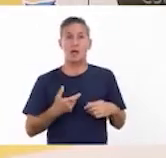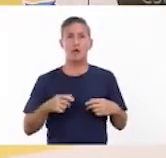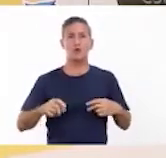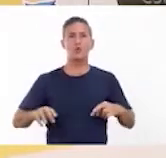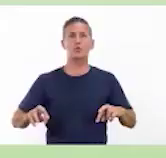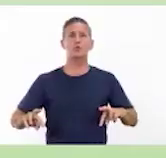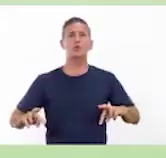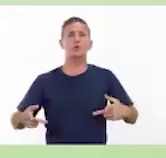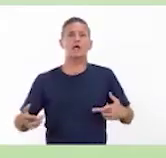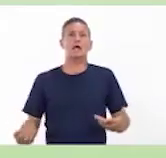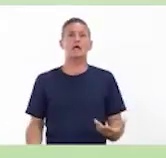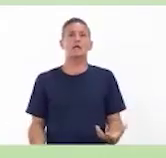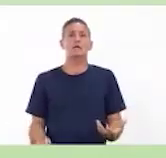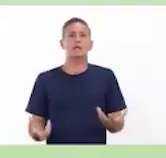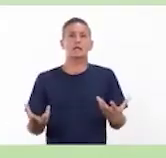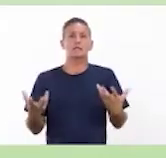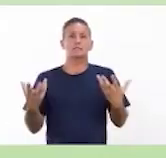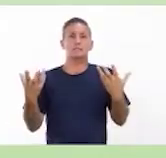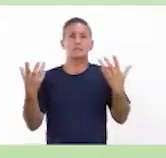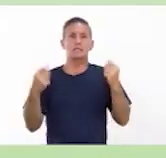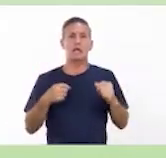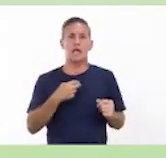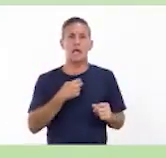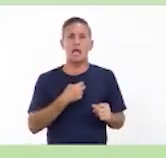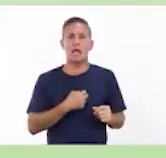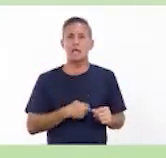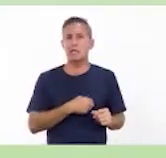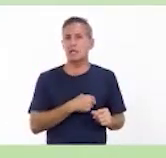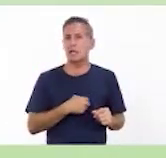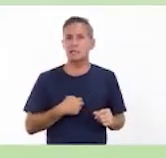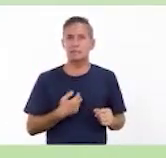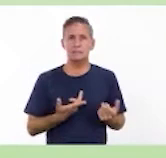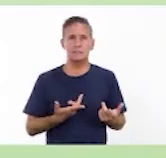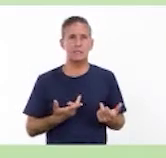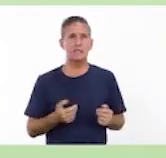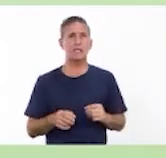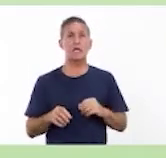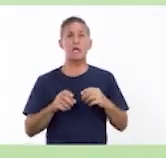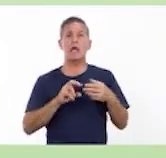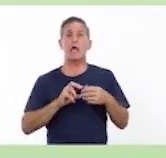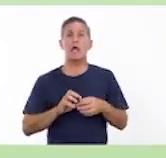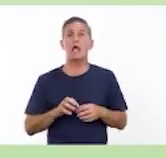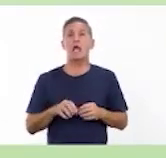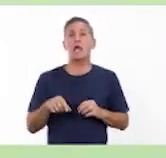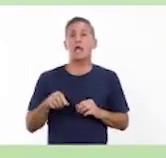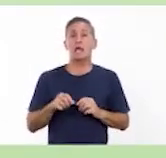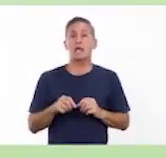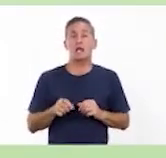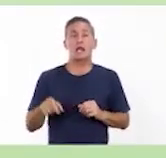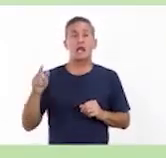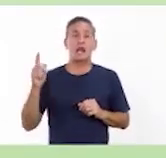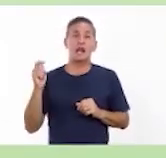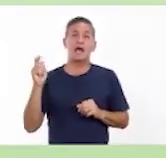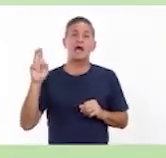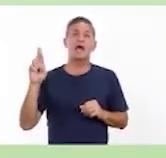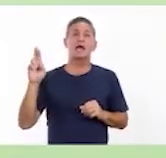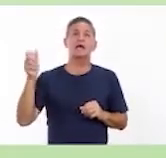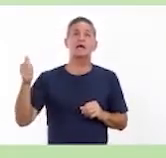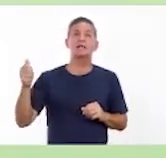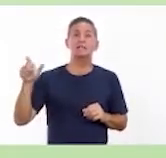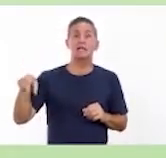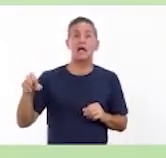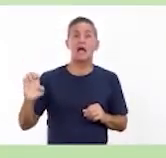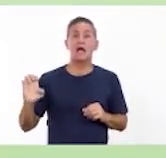estudio? Pues la cultura renacentista inglesa, algo más sobre el género dramático y principalmente